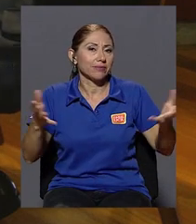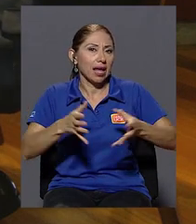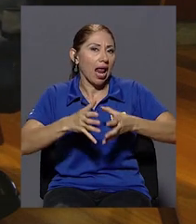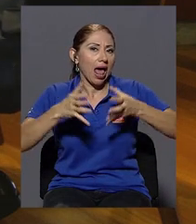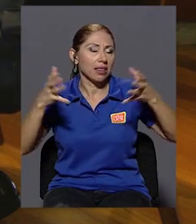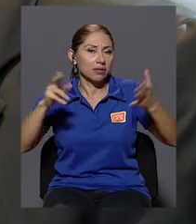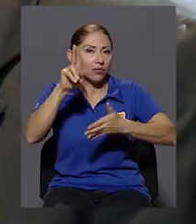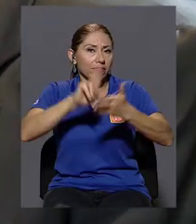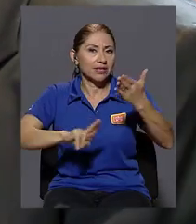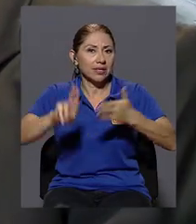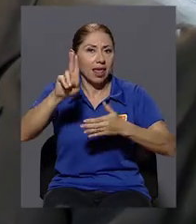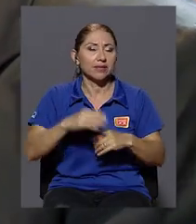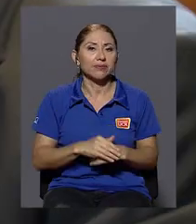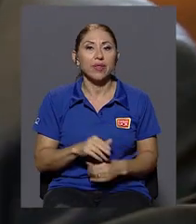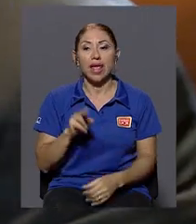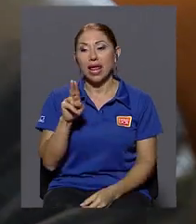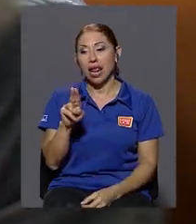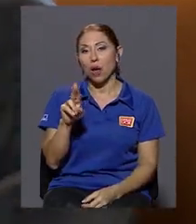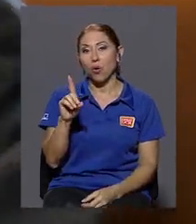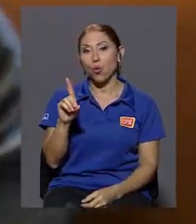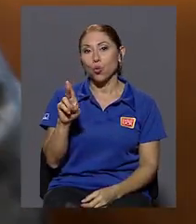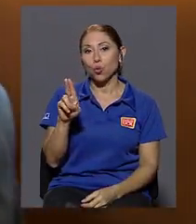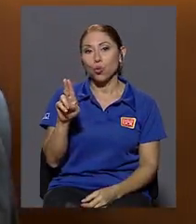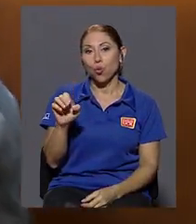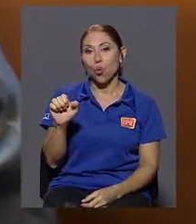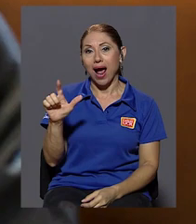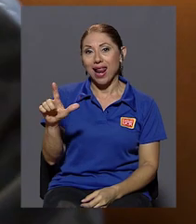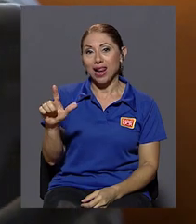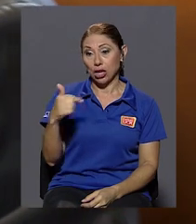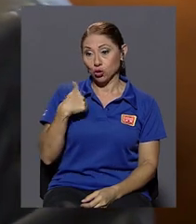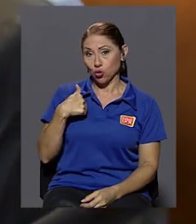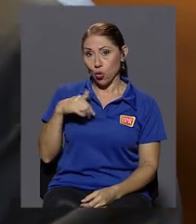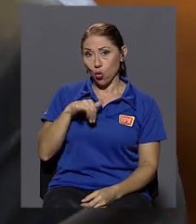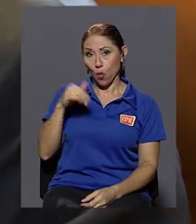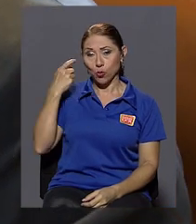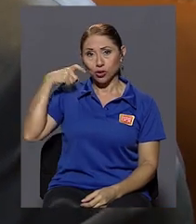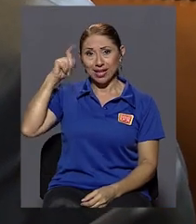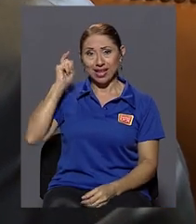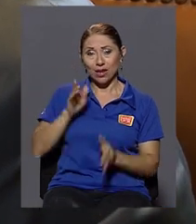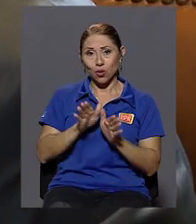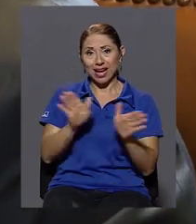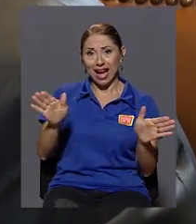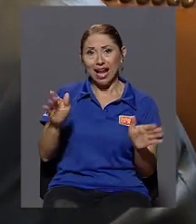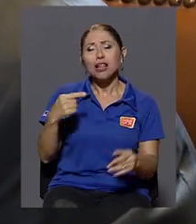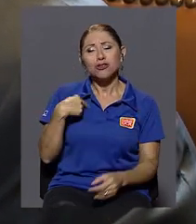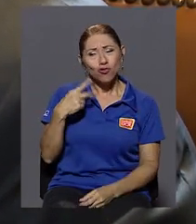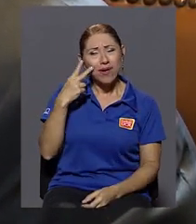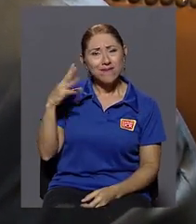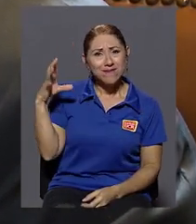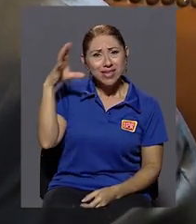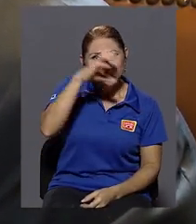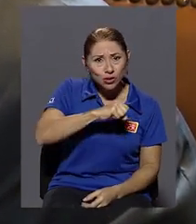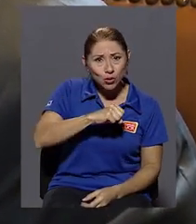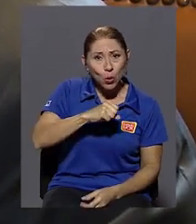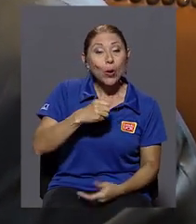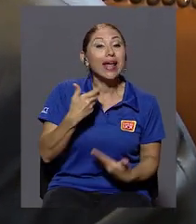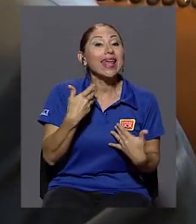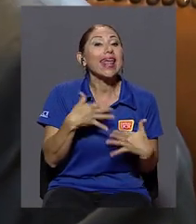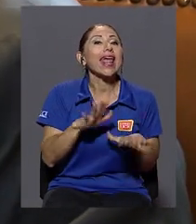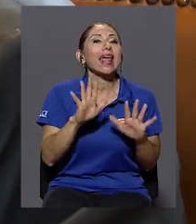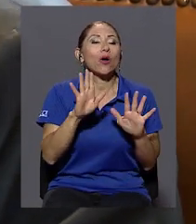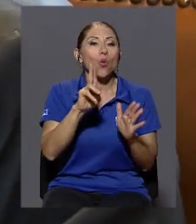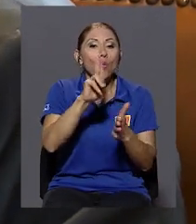grande, grandes universidades. En la UDUAL, yo he visto como secretario general que universidades más